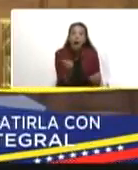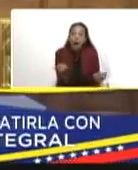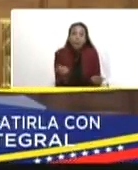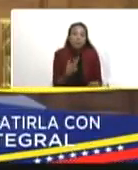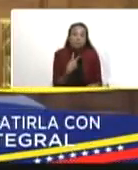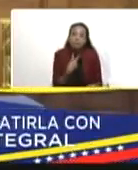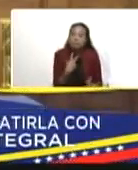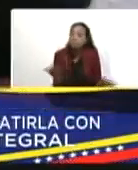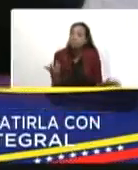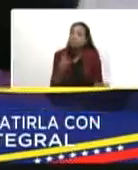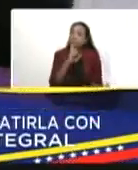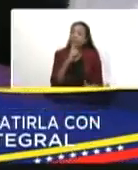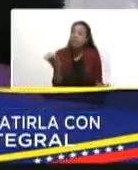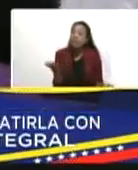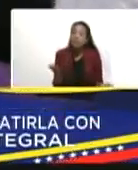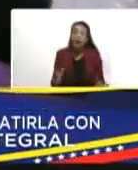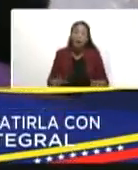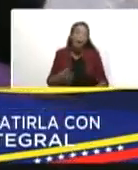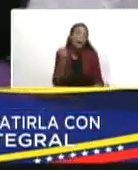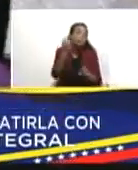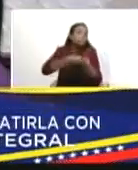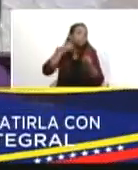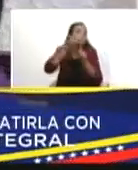platica a Dios